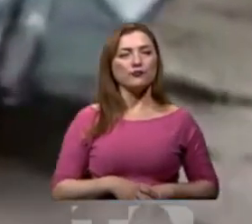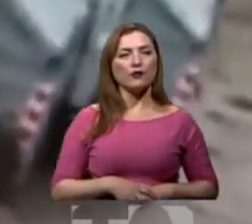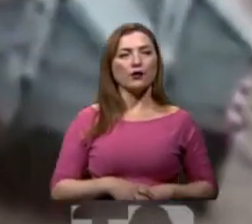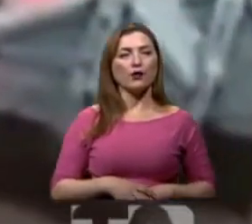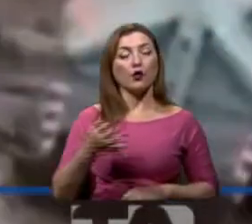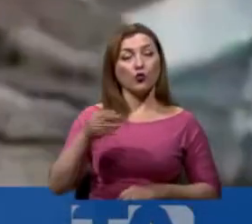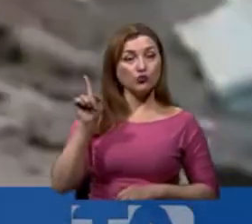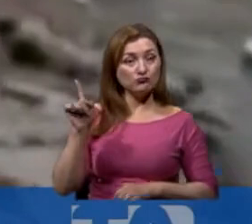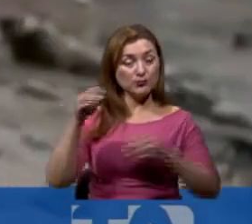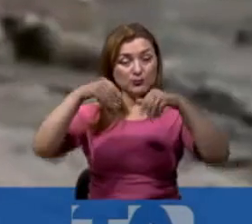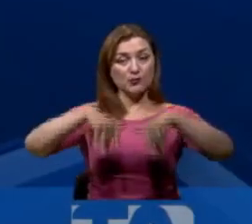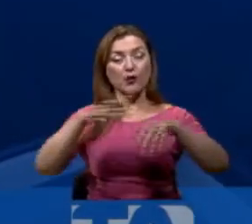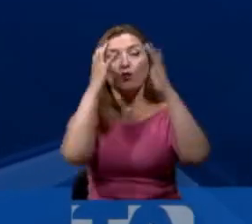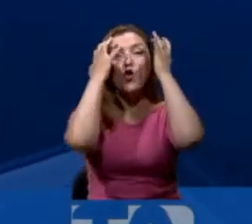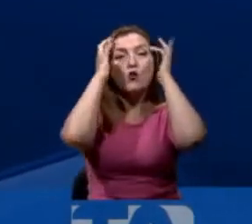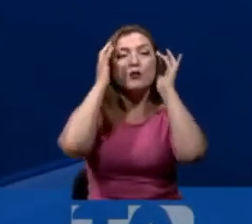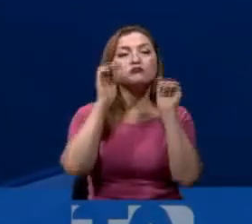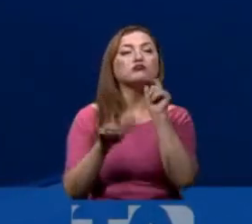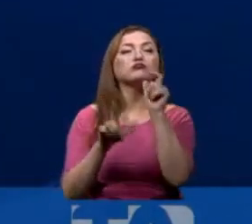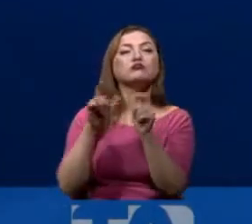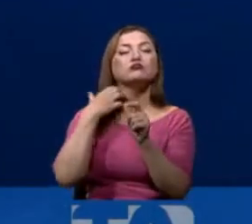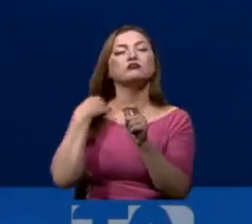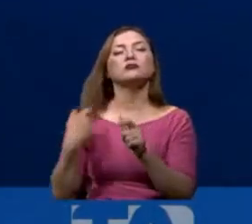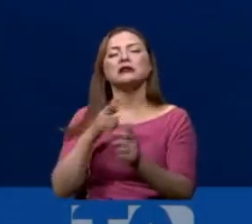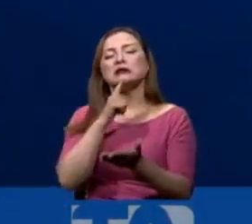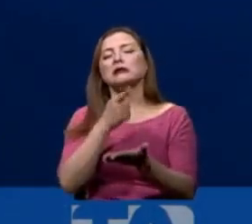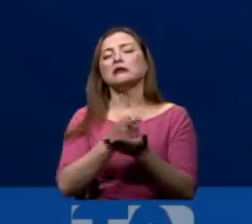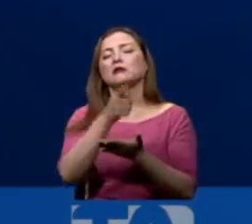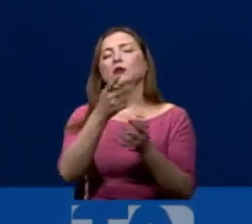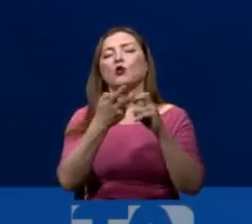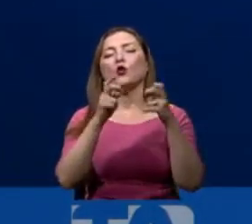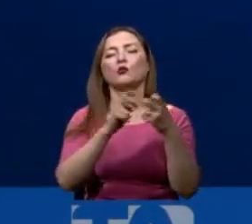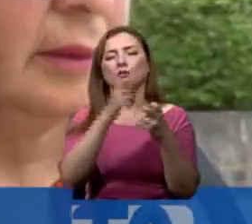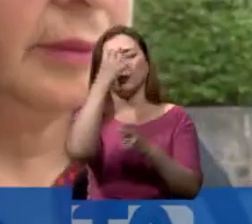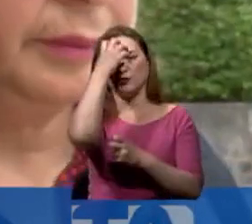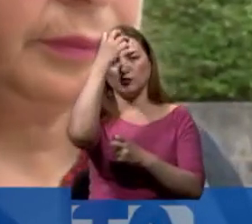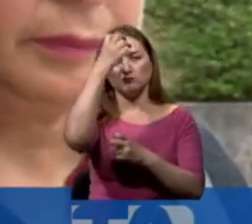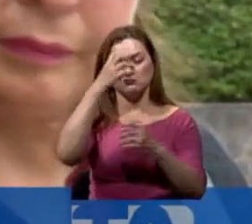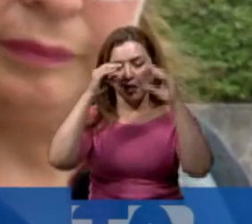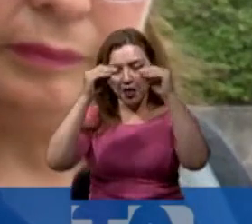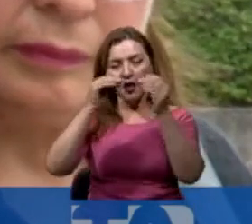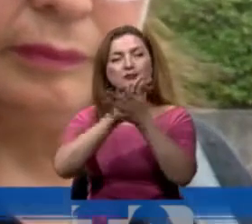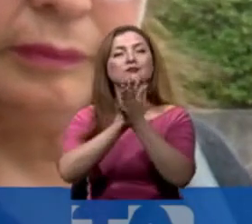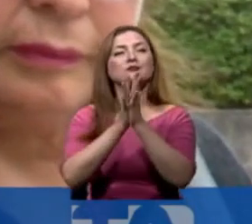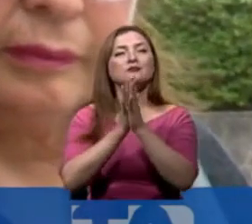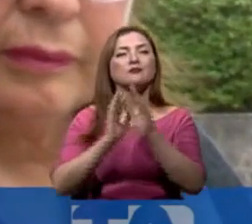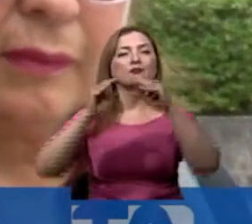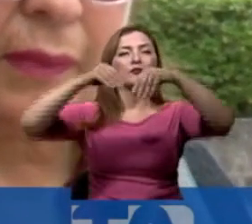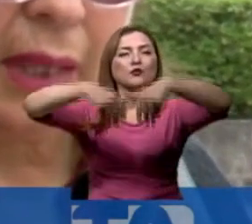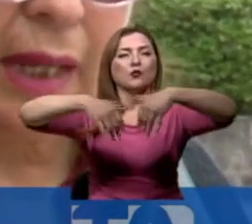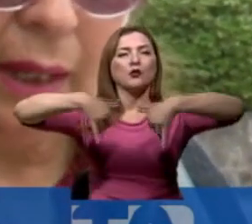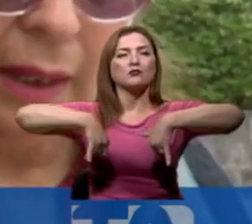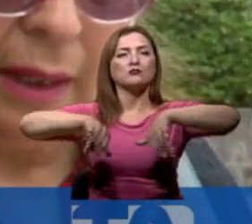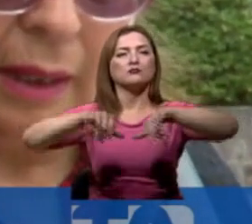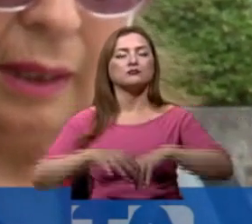justo la época invernal lo que preocupa a los ciudadanos, pero reconocen que se trata de un problema de educación. Vienen los aguaceros ahí y